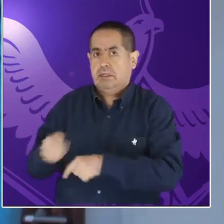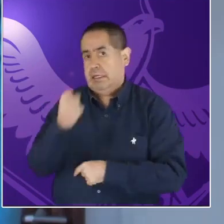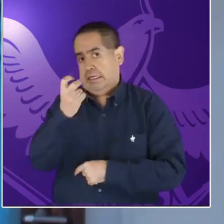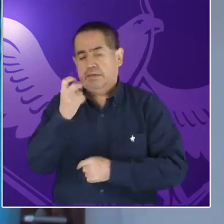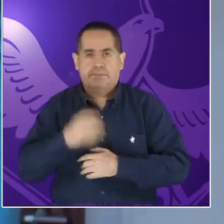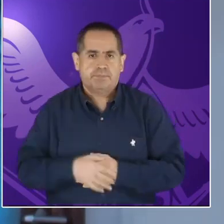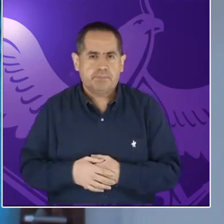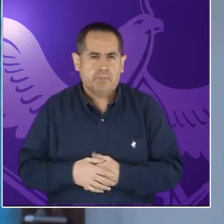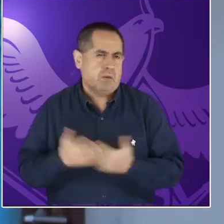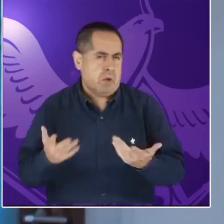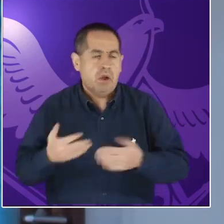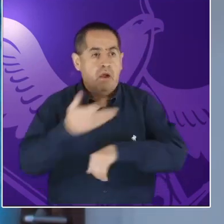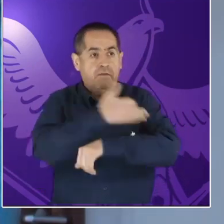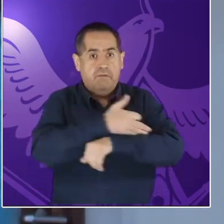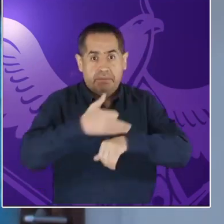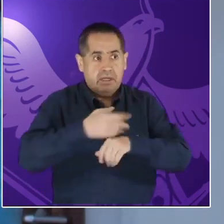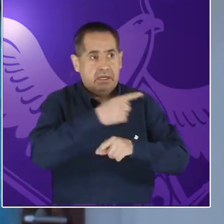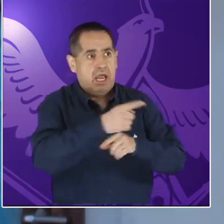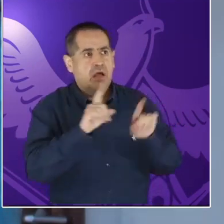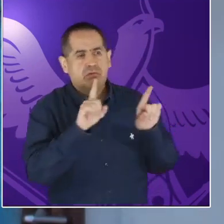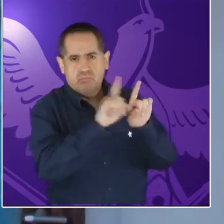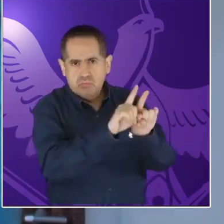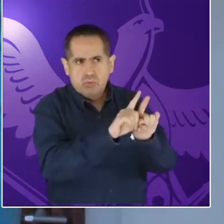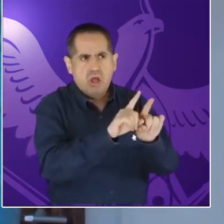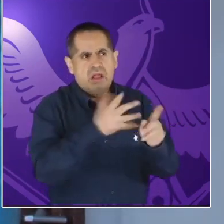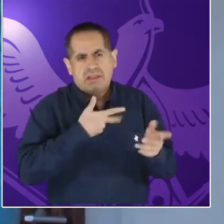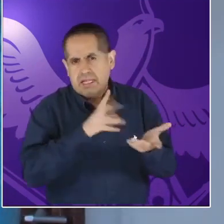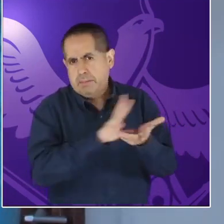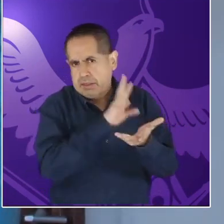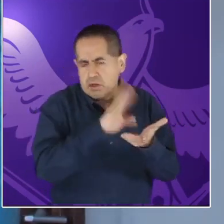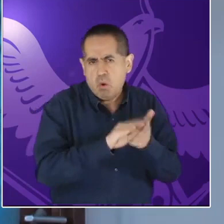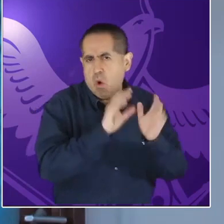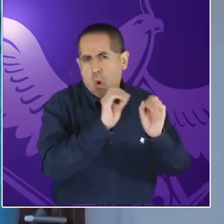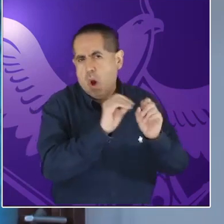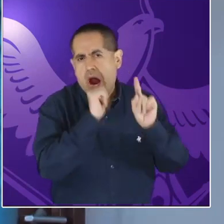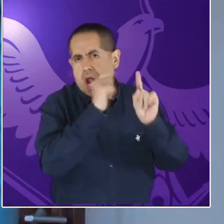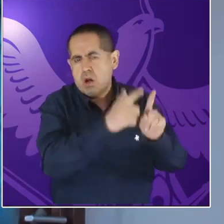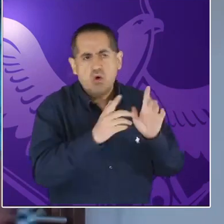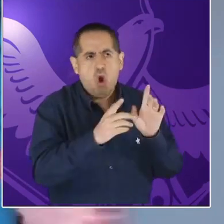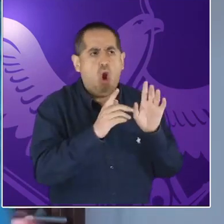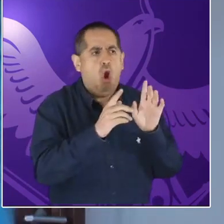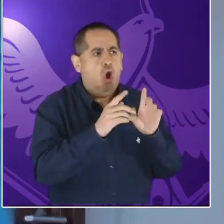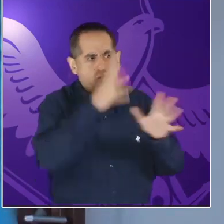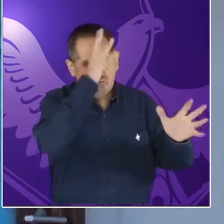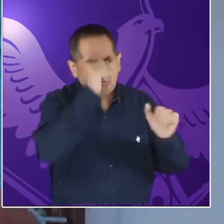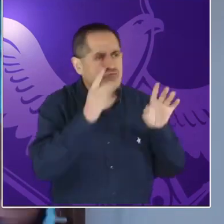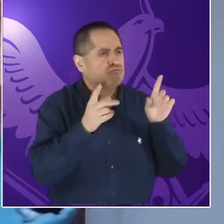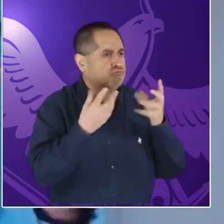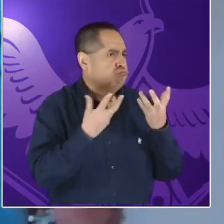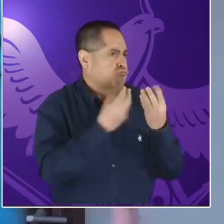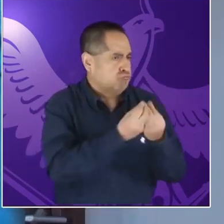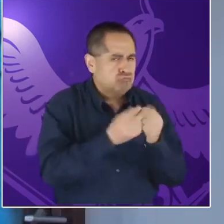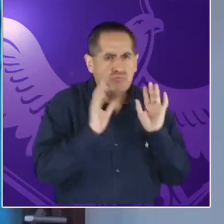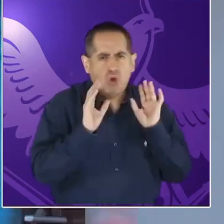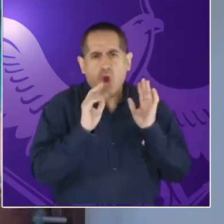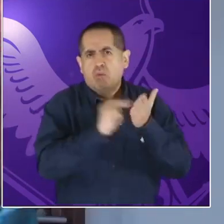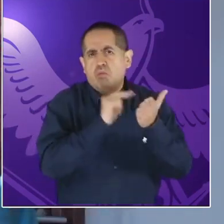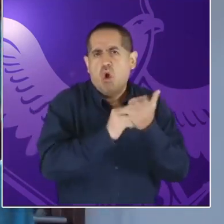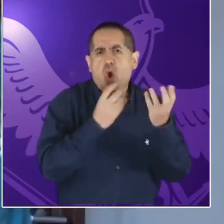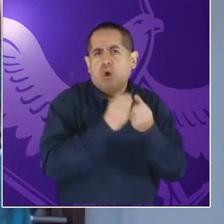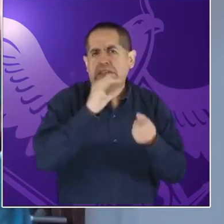de los hijos, de las hijas. De manera que una familia que está encabezada por una pareja, que está unida por